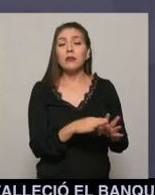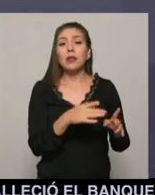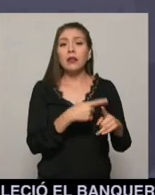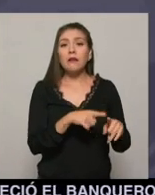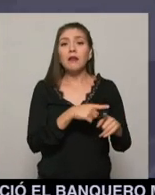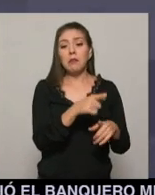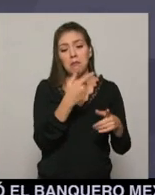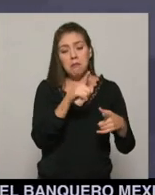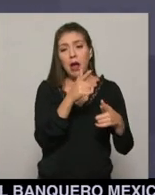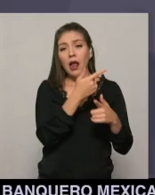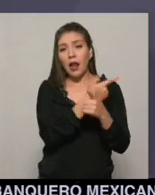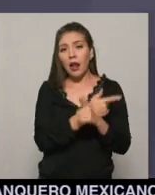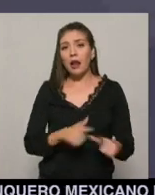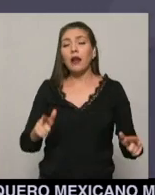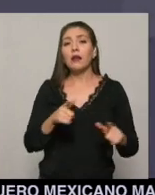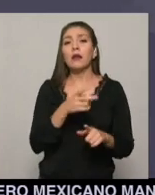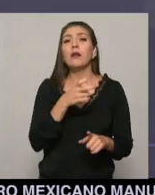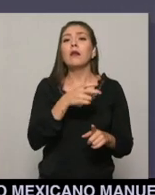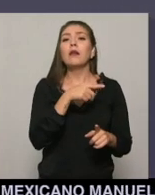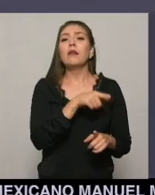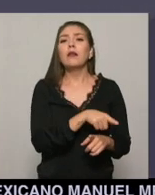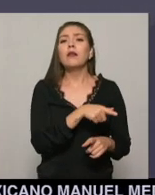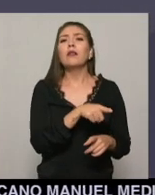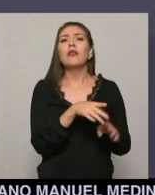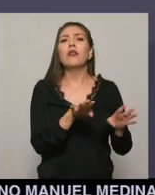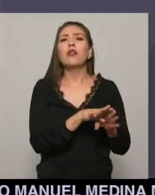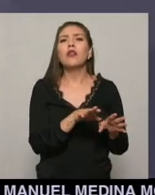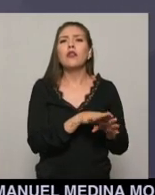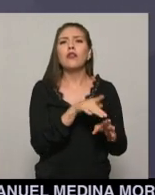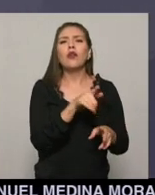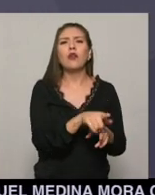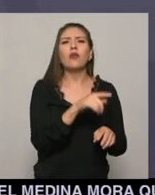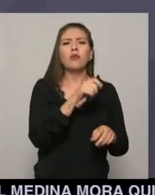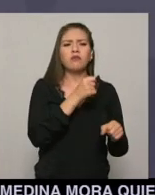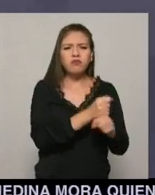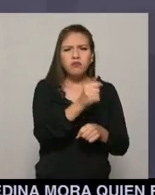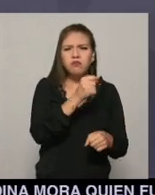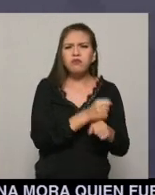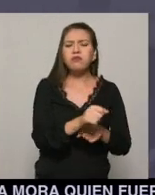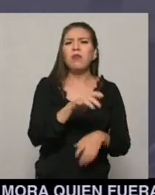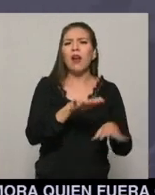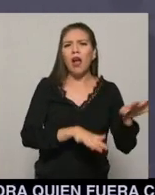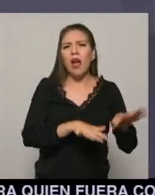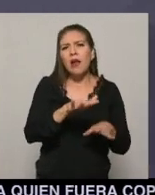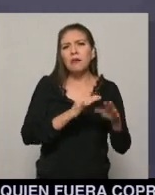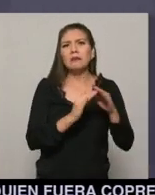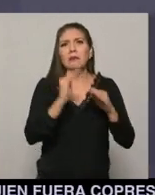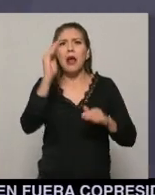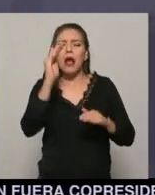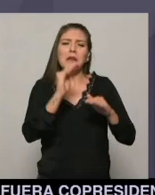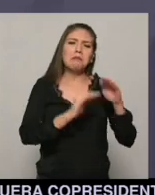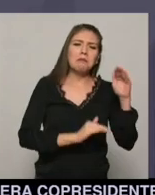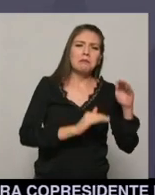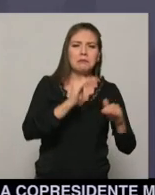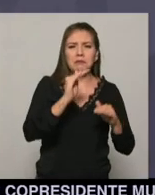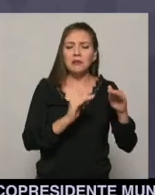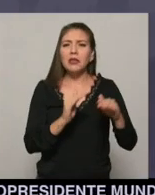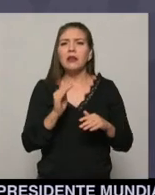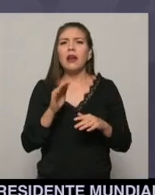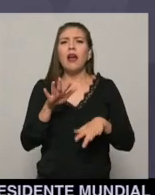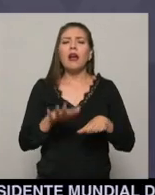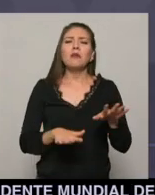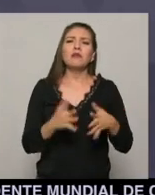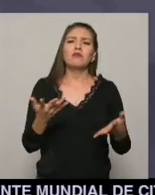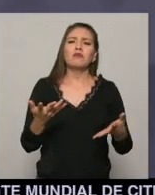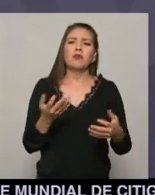jóvenes son sometidos a tortura, a veces más o menos, son